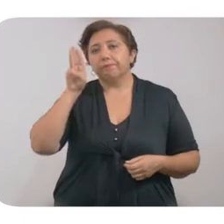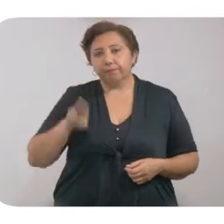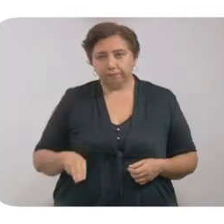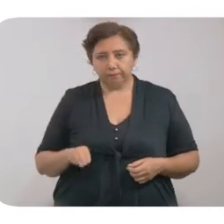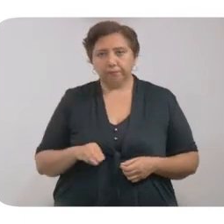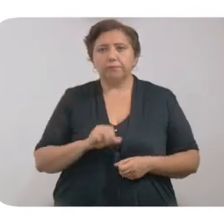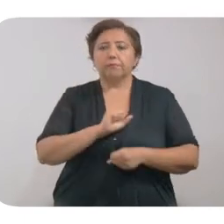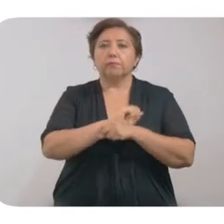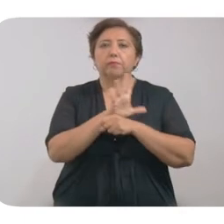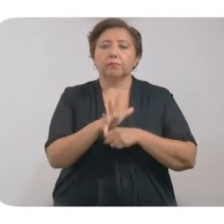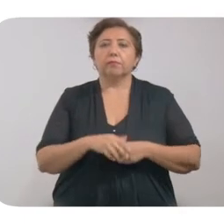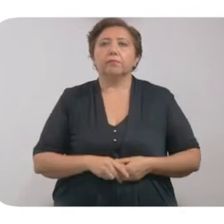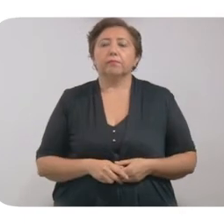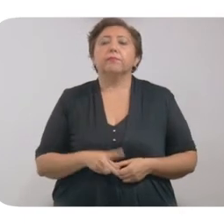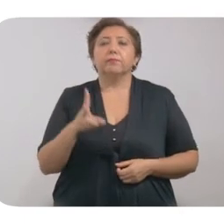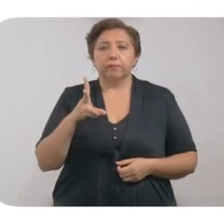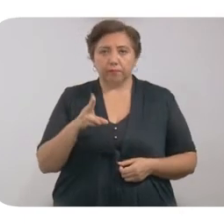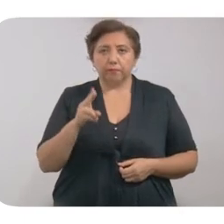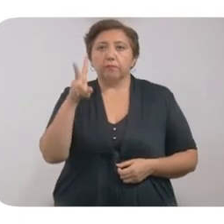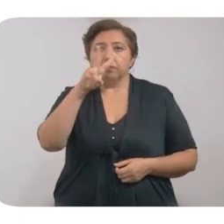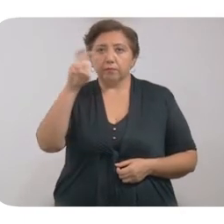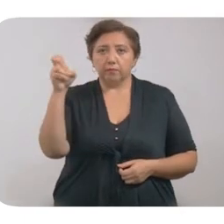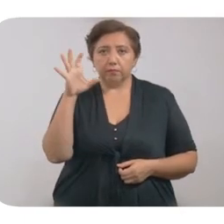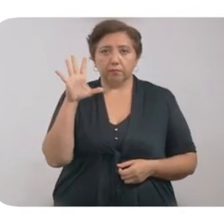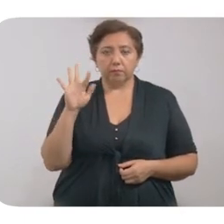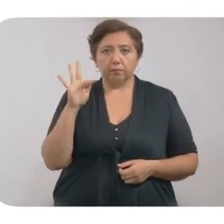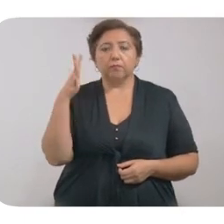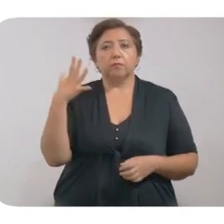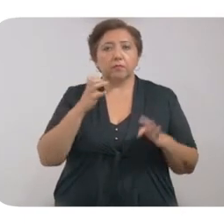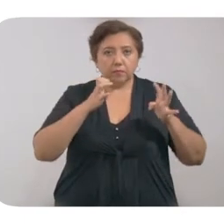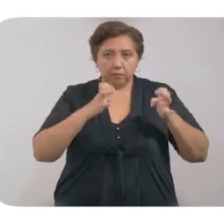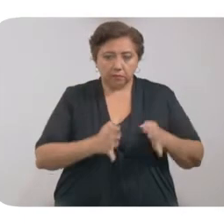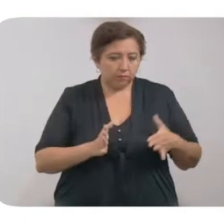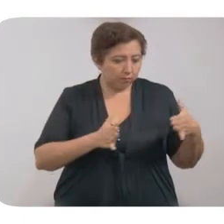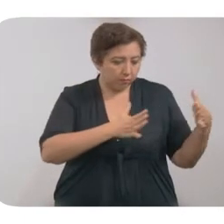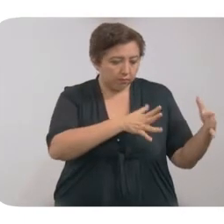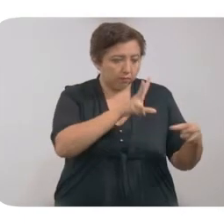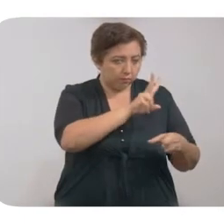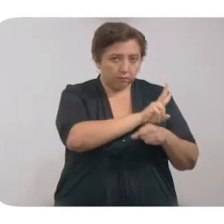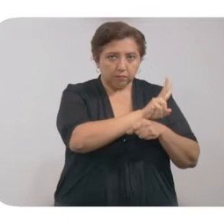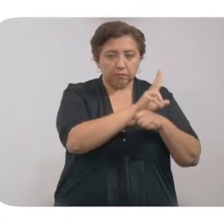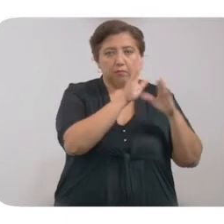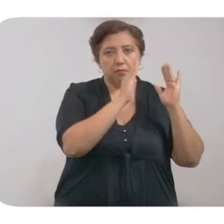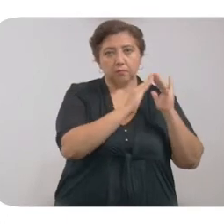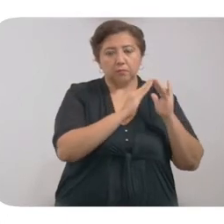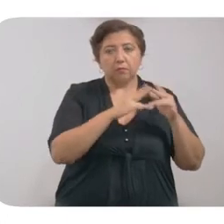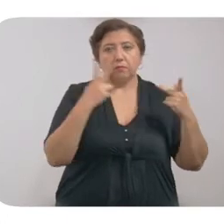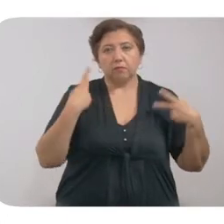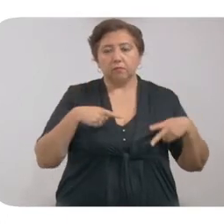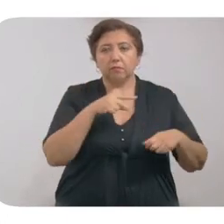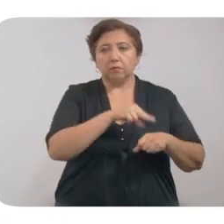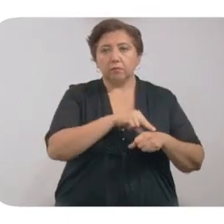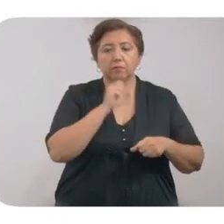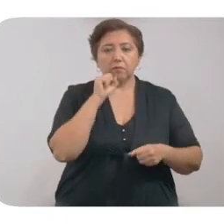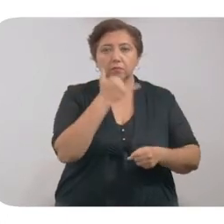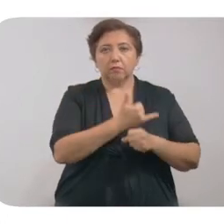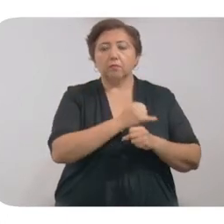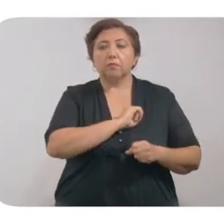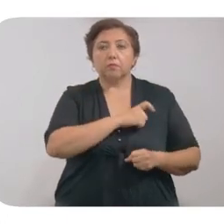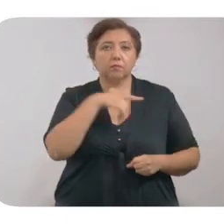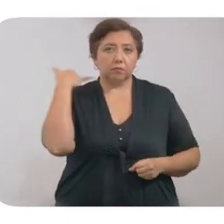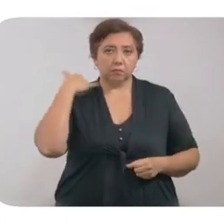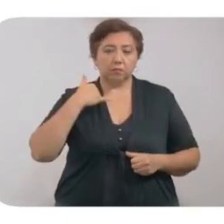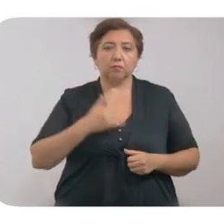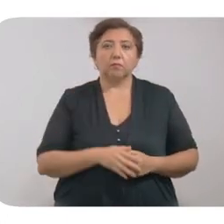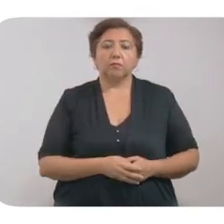del coronavirus. También 245 están estables, aislados y monitoreados constantemente por personal médico de la Secretaría de